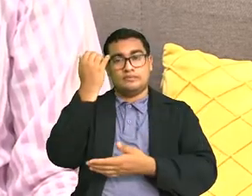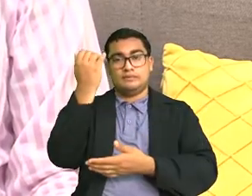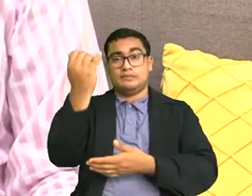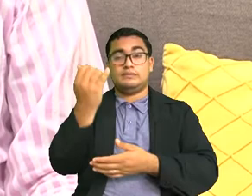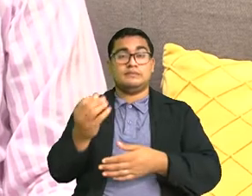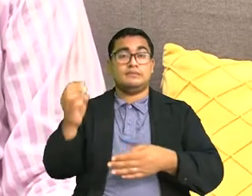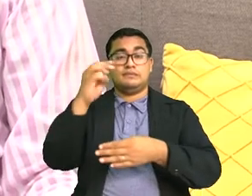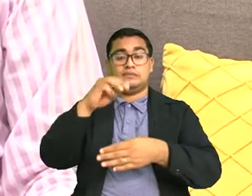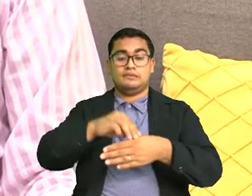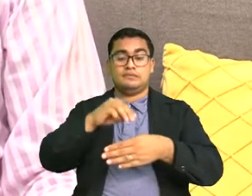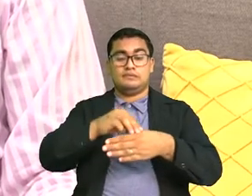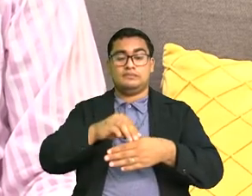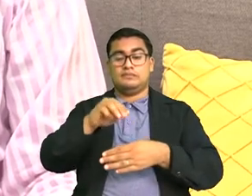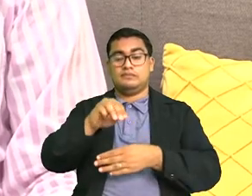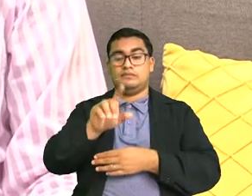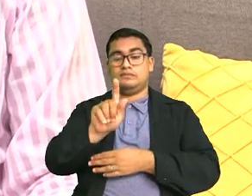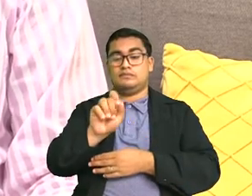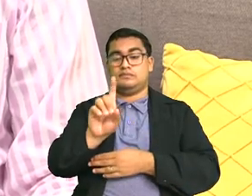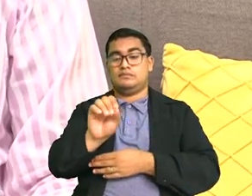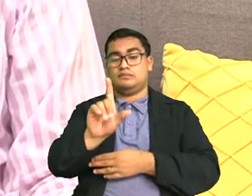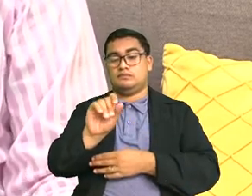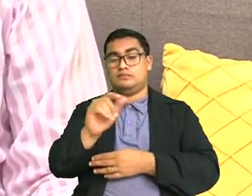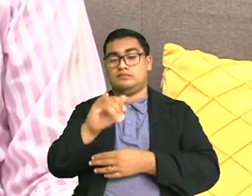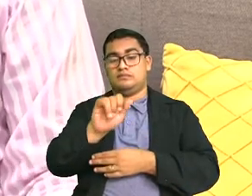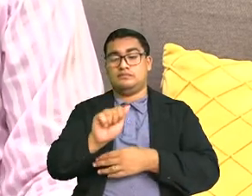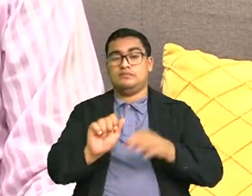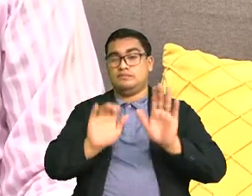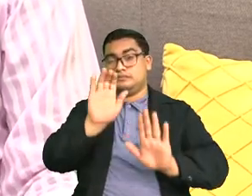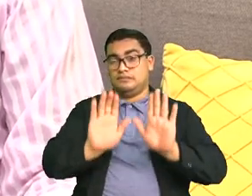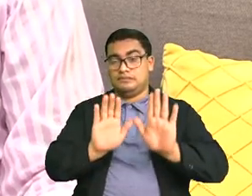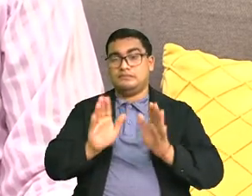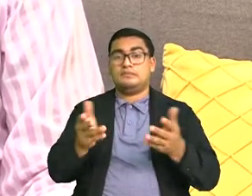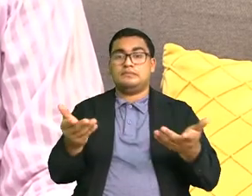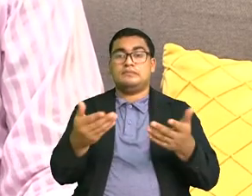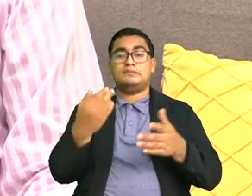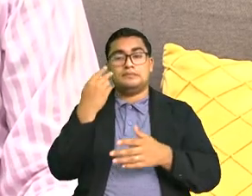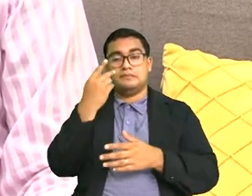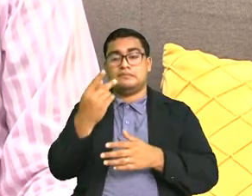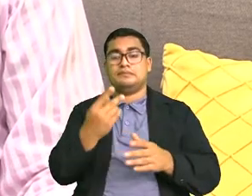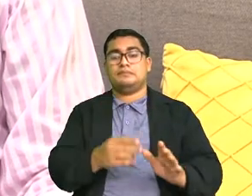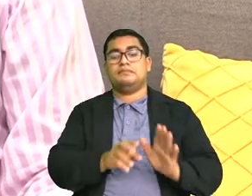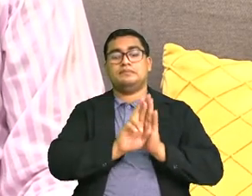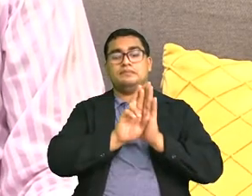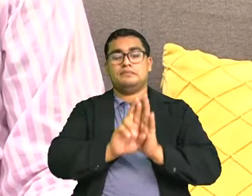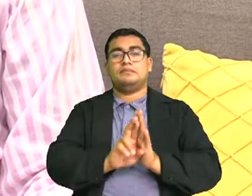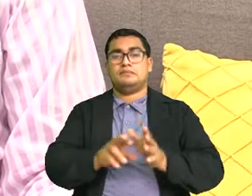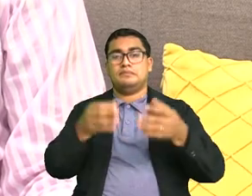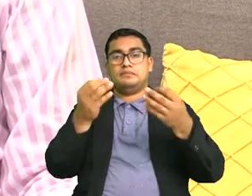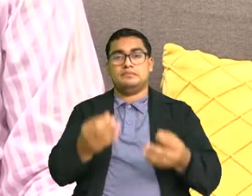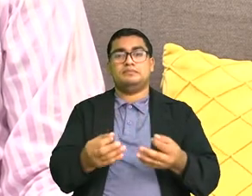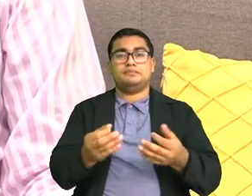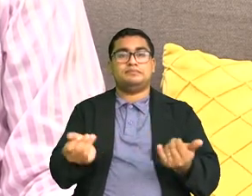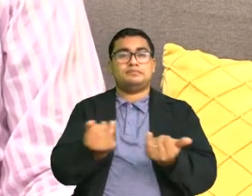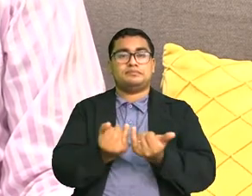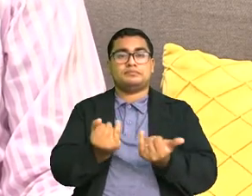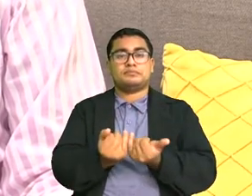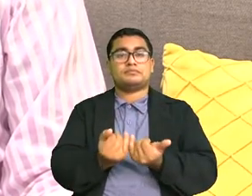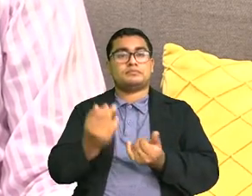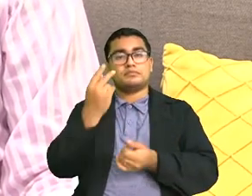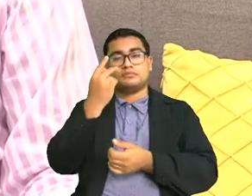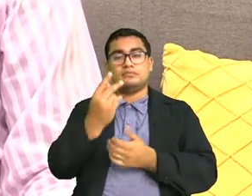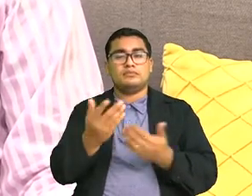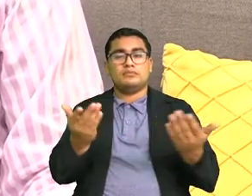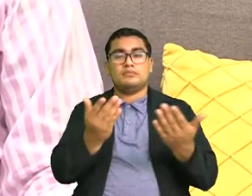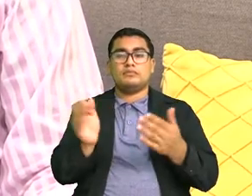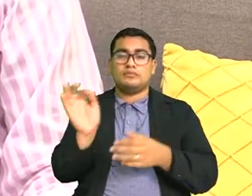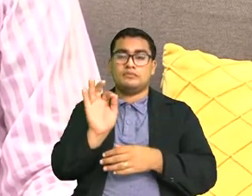participativa poder ver y discutir sobre los resultados que se presentan ahí y es entonces como de esta manera es como venimos tratando